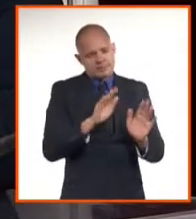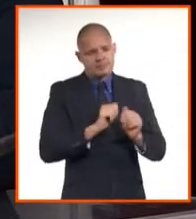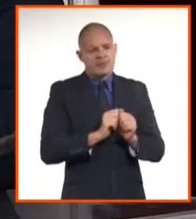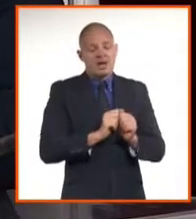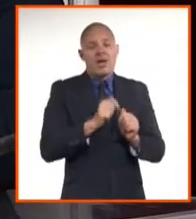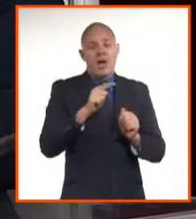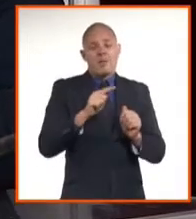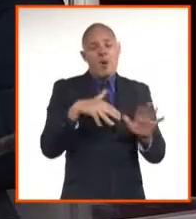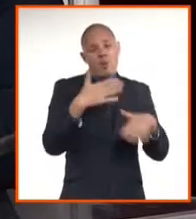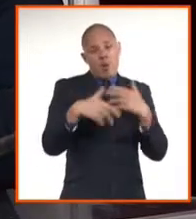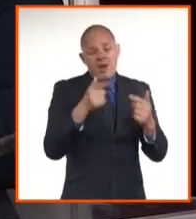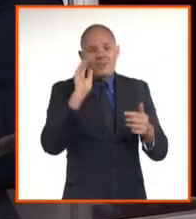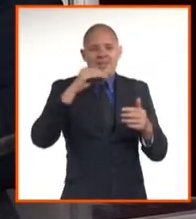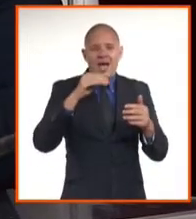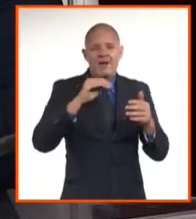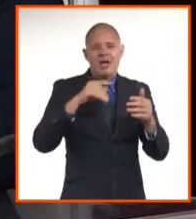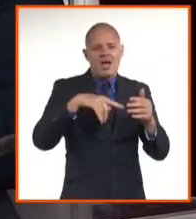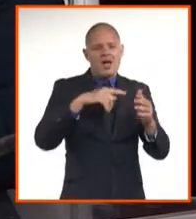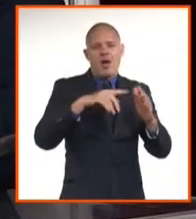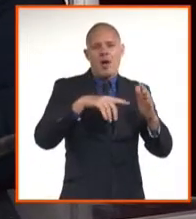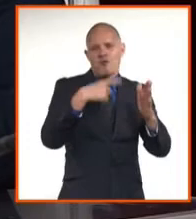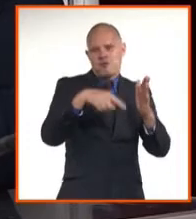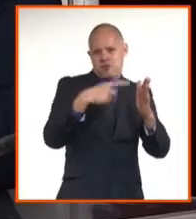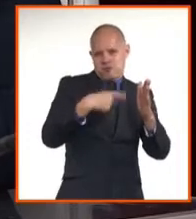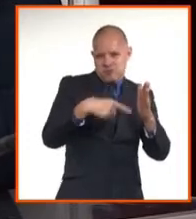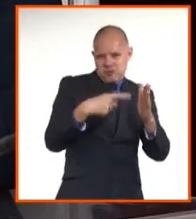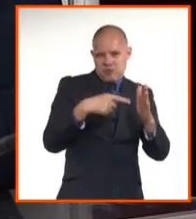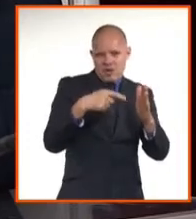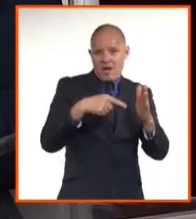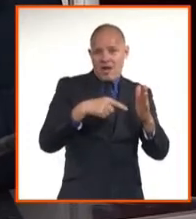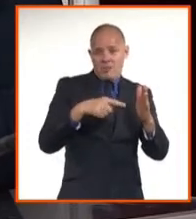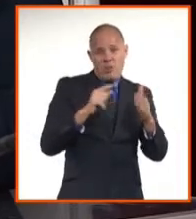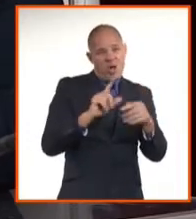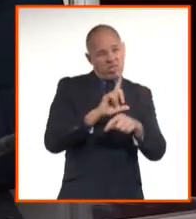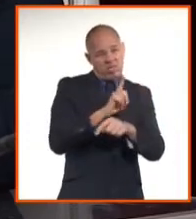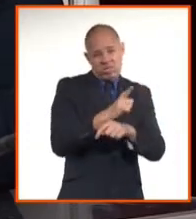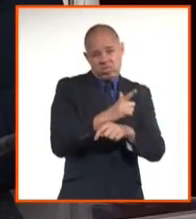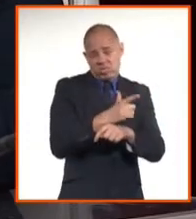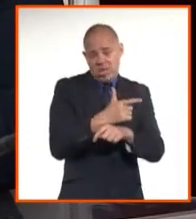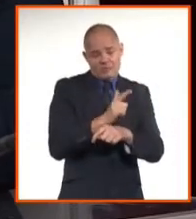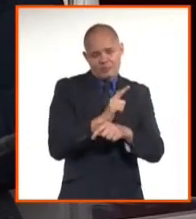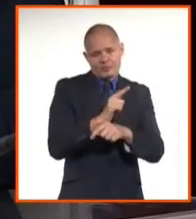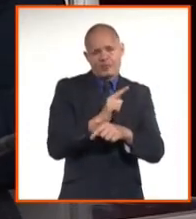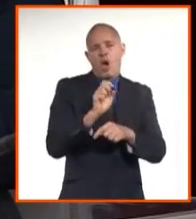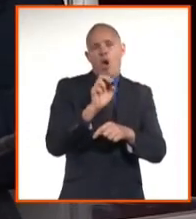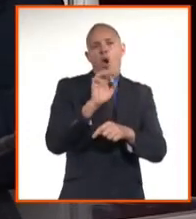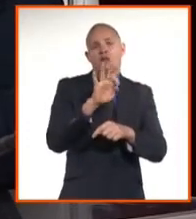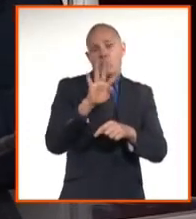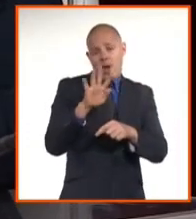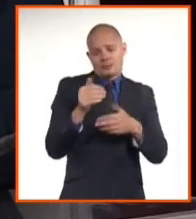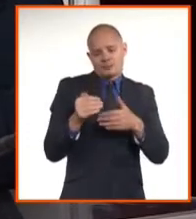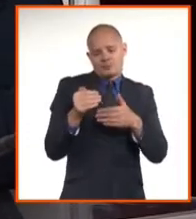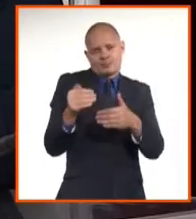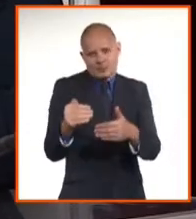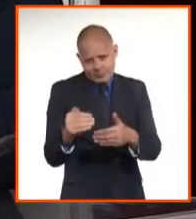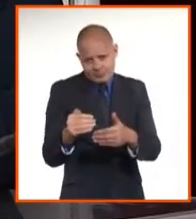por un periodo de 30 días. Se planificó un poco más largo, estaba previsto concluir el día 3 de